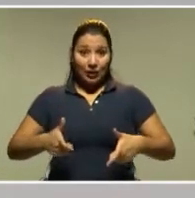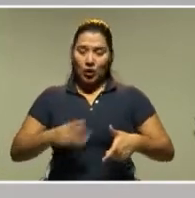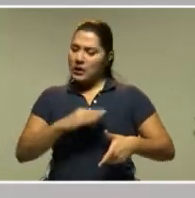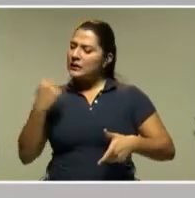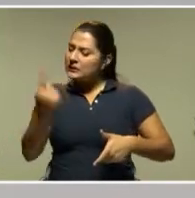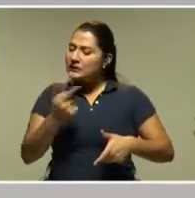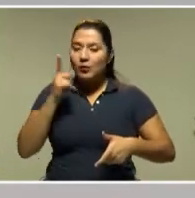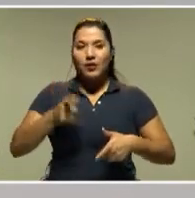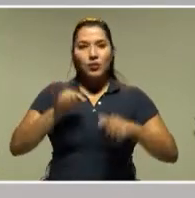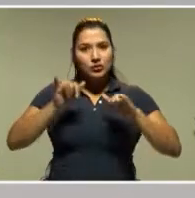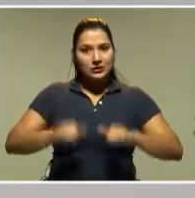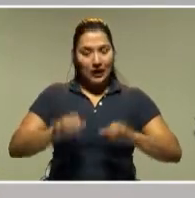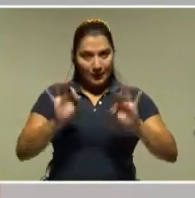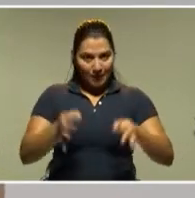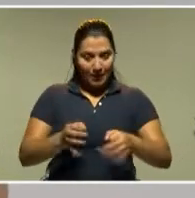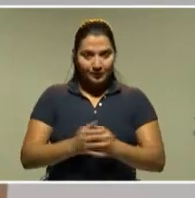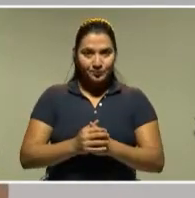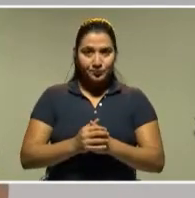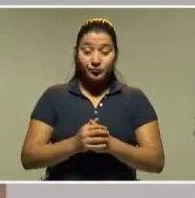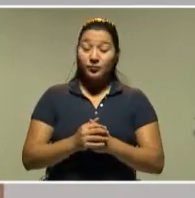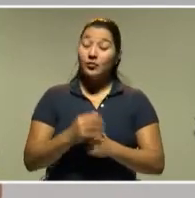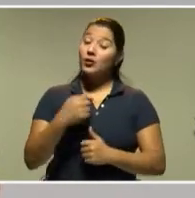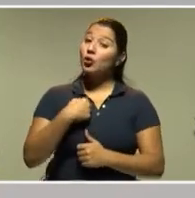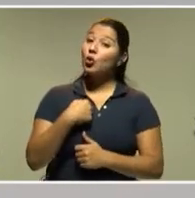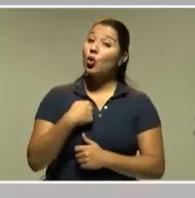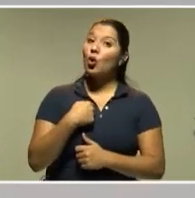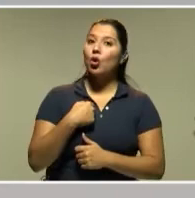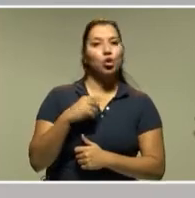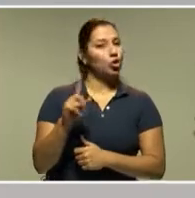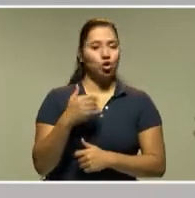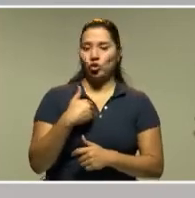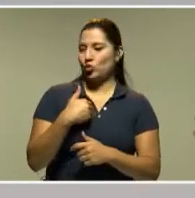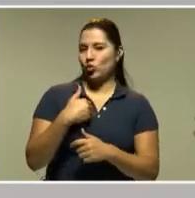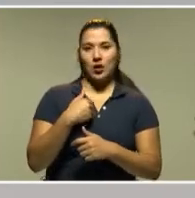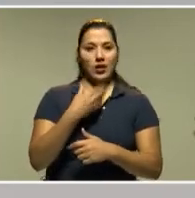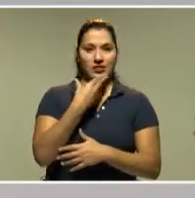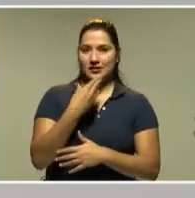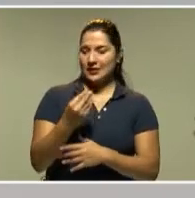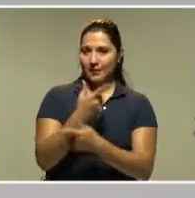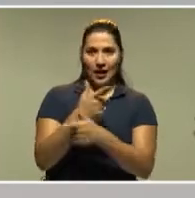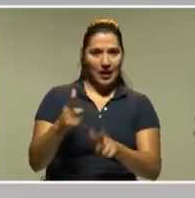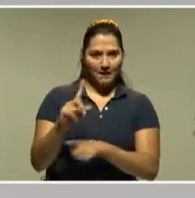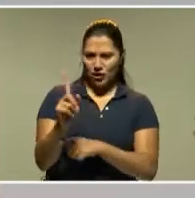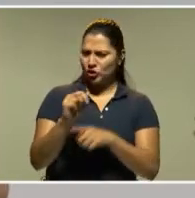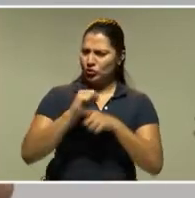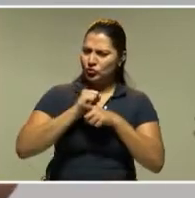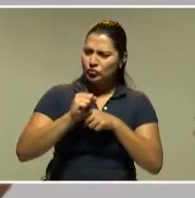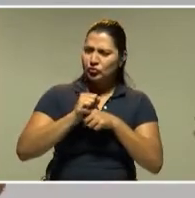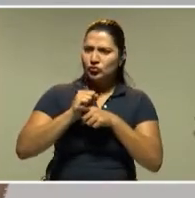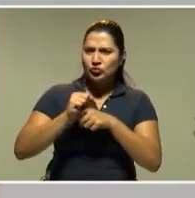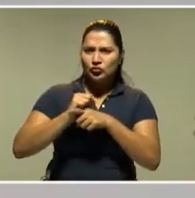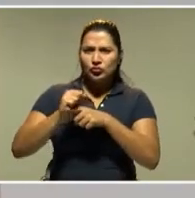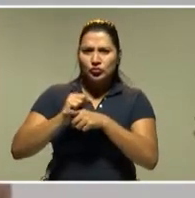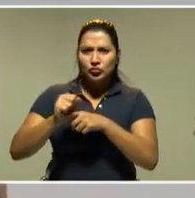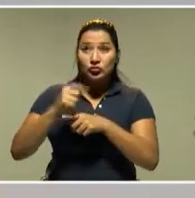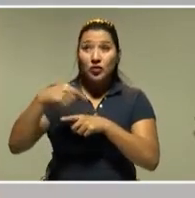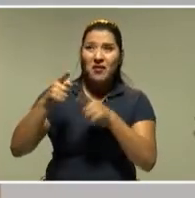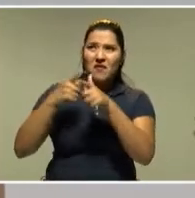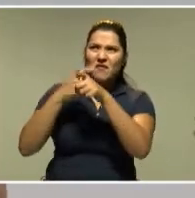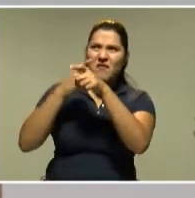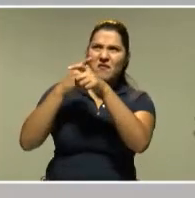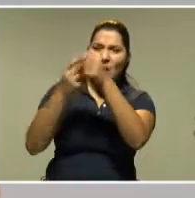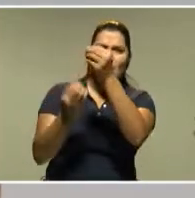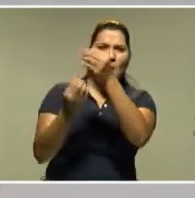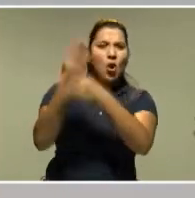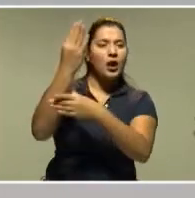máximas condiciones. Empezamos, no tuve diciembre libre, como te dije, entrenando fuerte, correr al volcán,